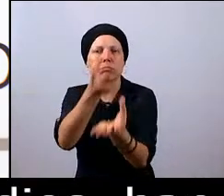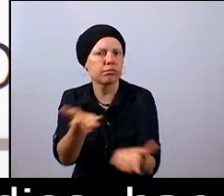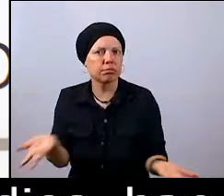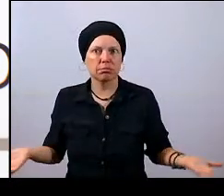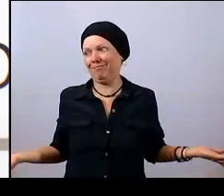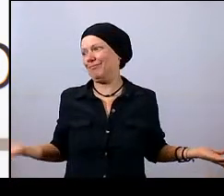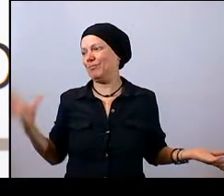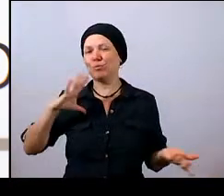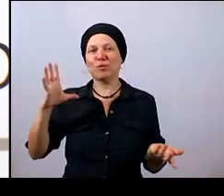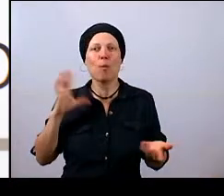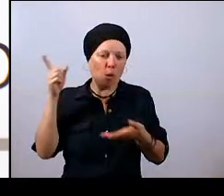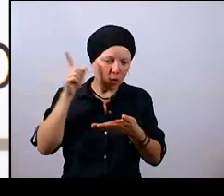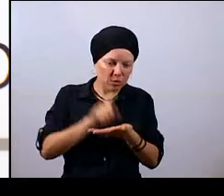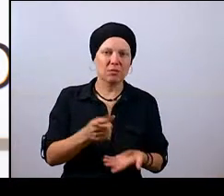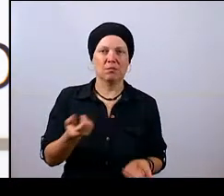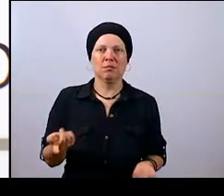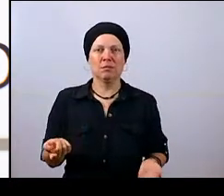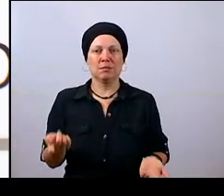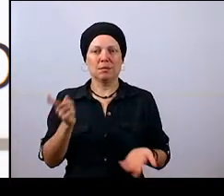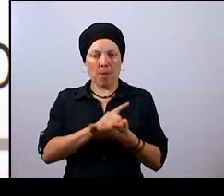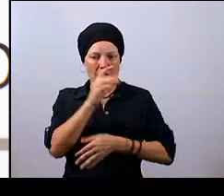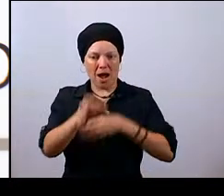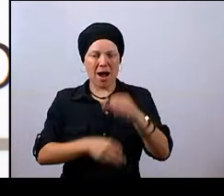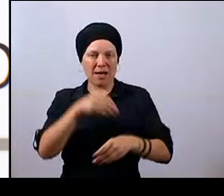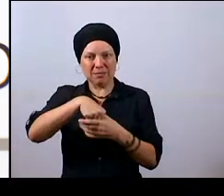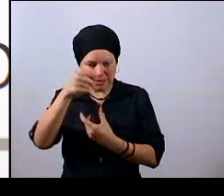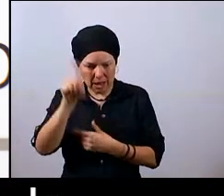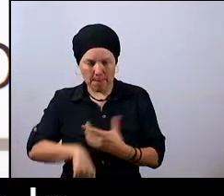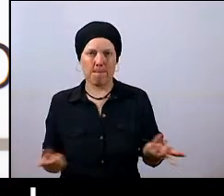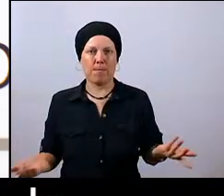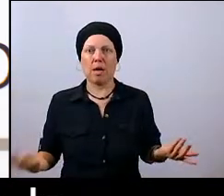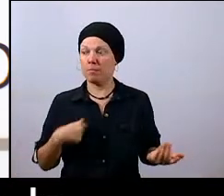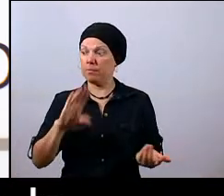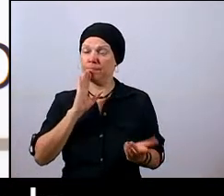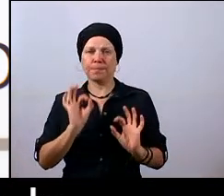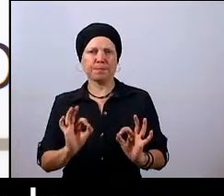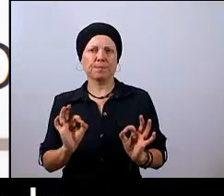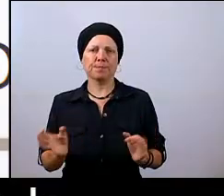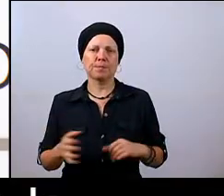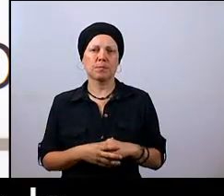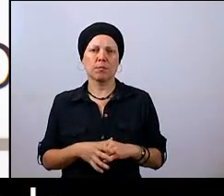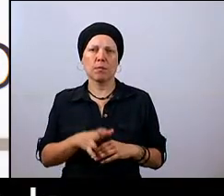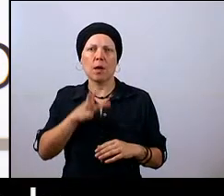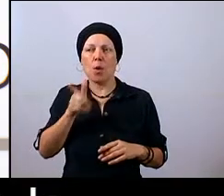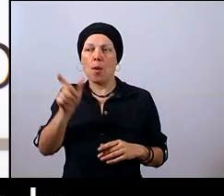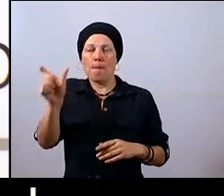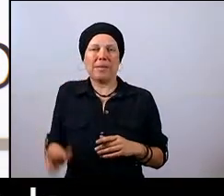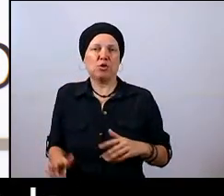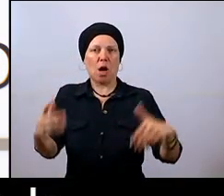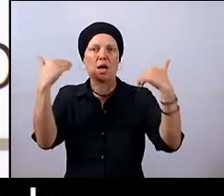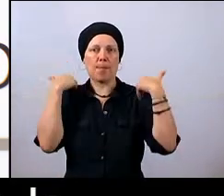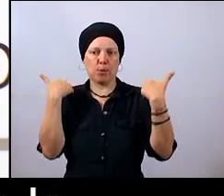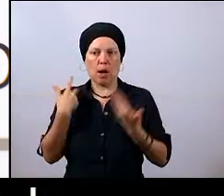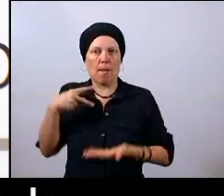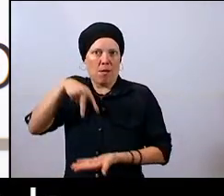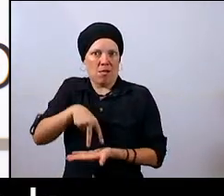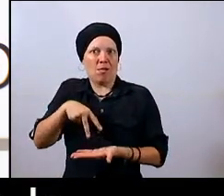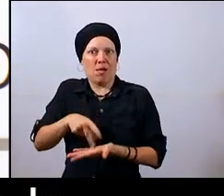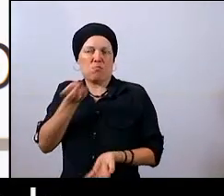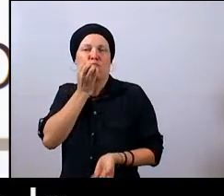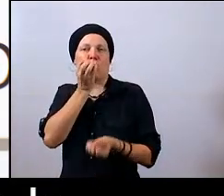vamos a hacerlo también dentro de la Asamblea de Extremadura y, como digo, a instancias de la persona que asume las